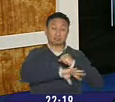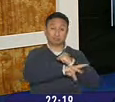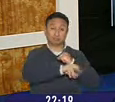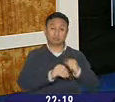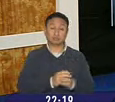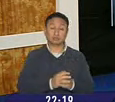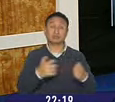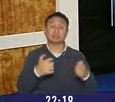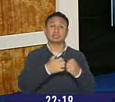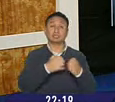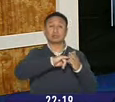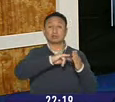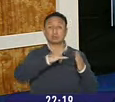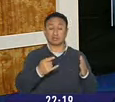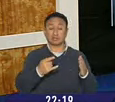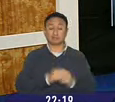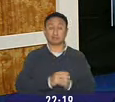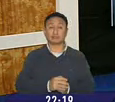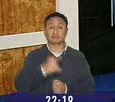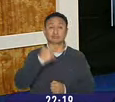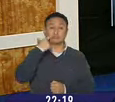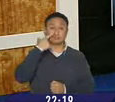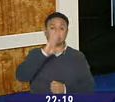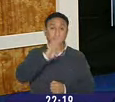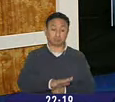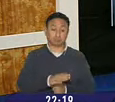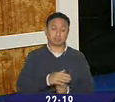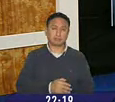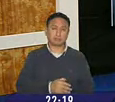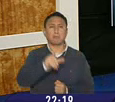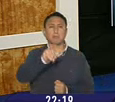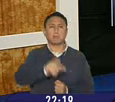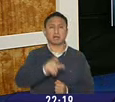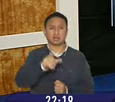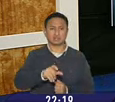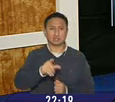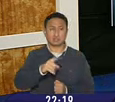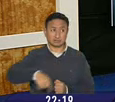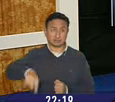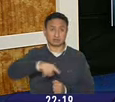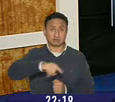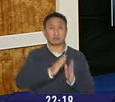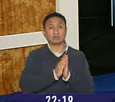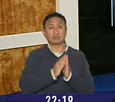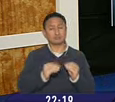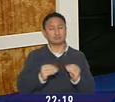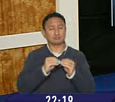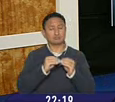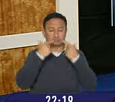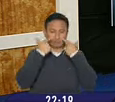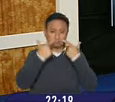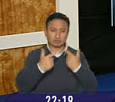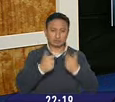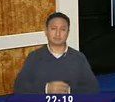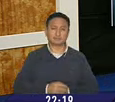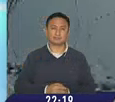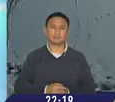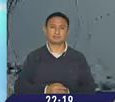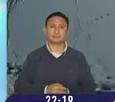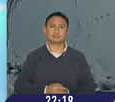equipos tecnológicos y hasta un tanque de gas. Los perjudicados y moradores piden más presencia policial.